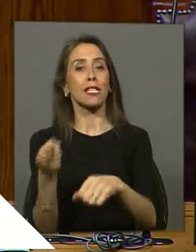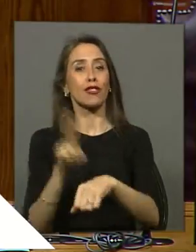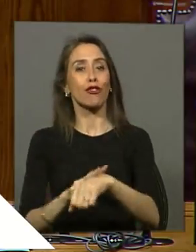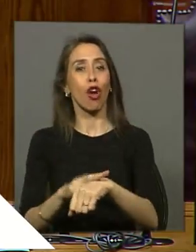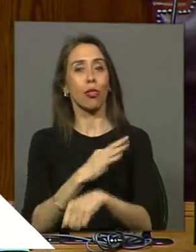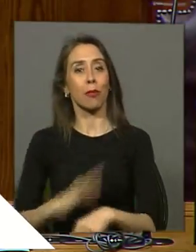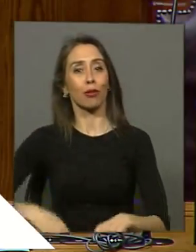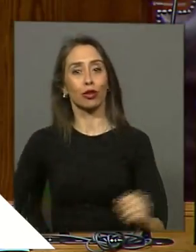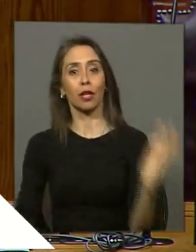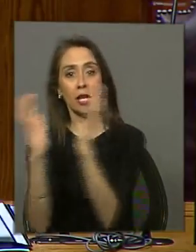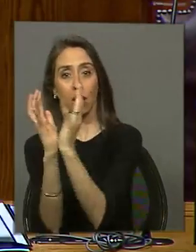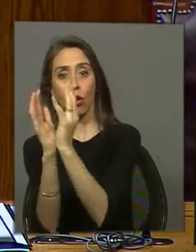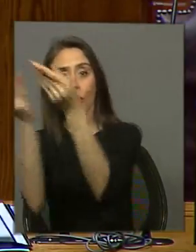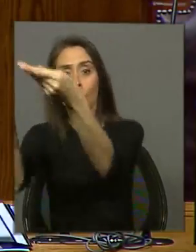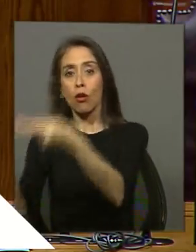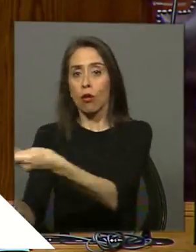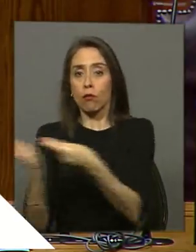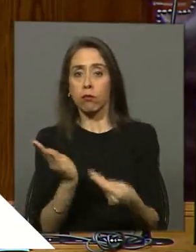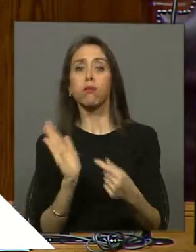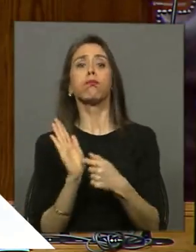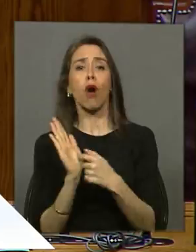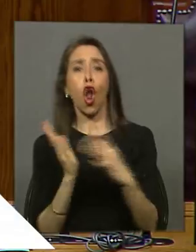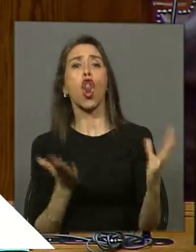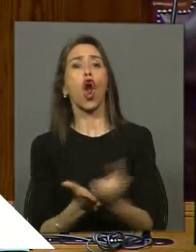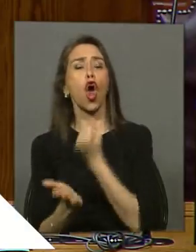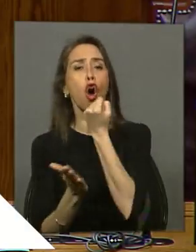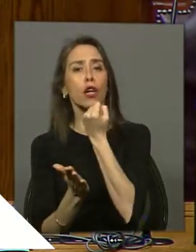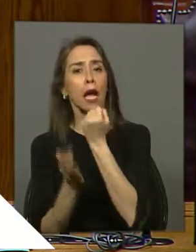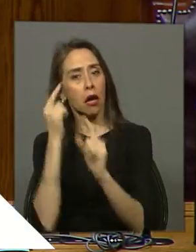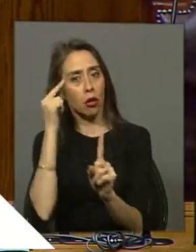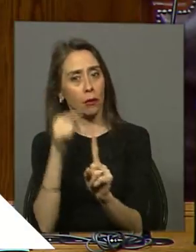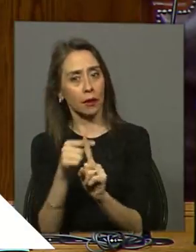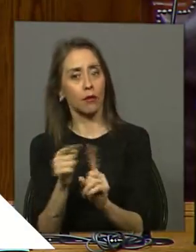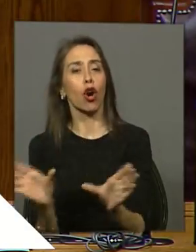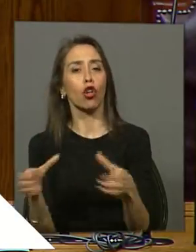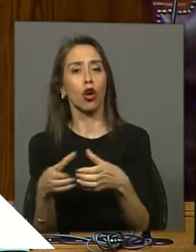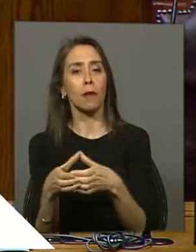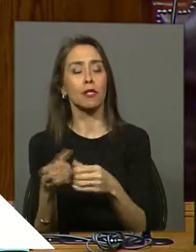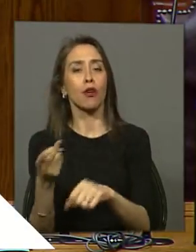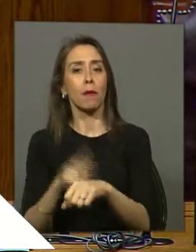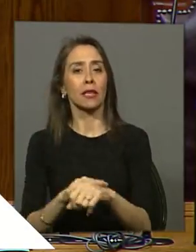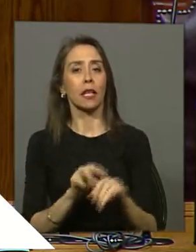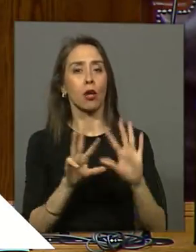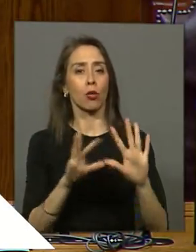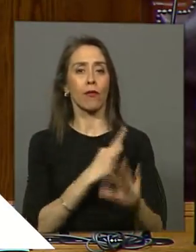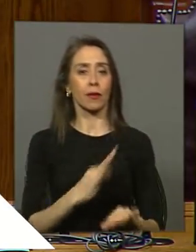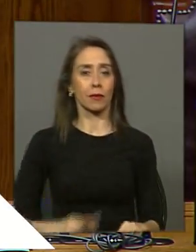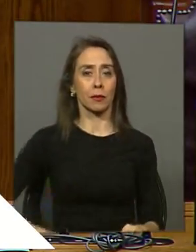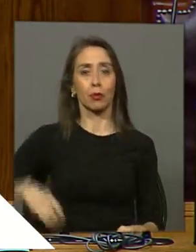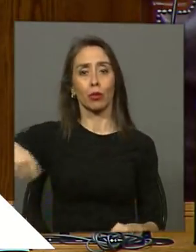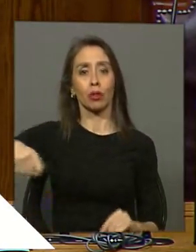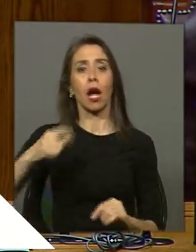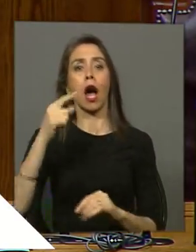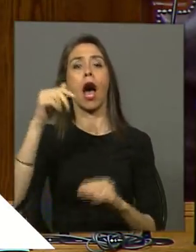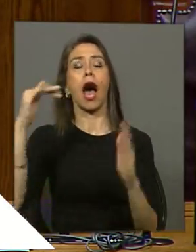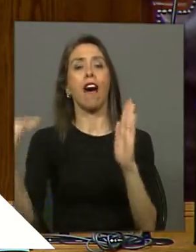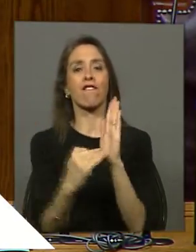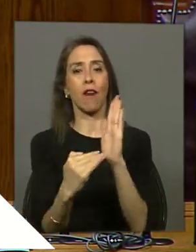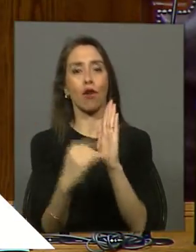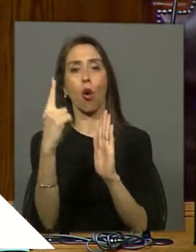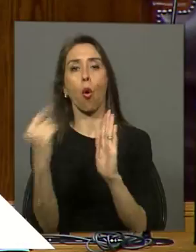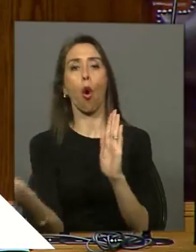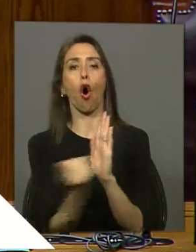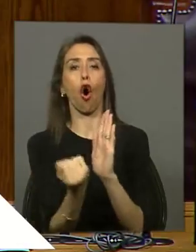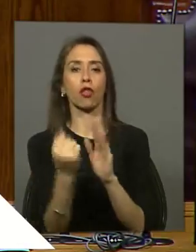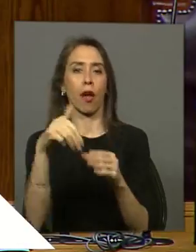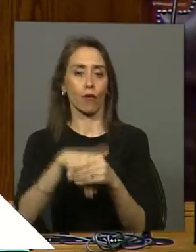logra este objetivo. Quiero destacar el resultado de la comisión mixta. Nueve parlamentarios a favor y uno en contra. Y esta no es una materia